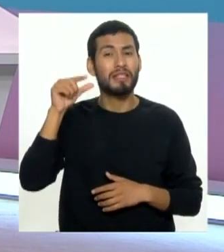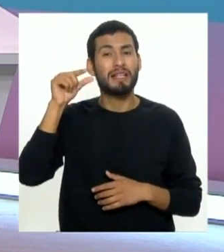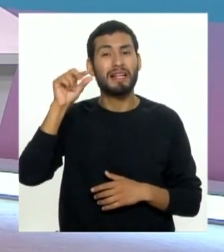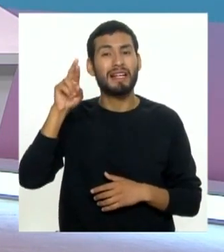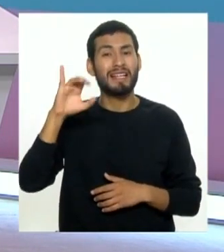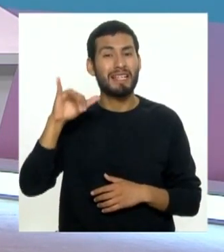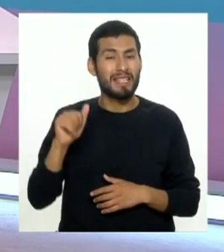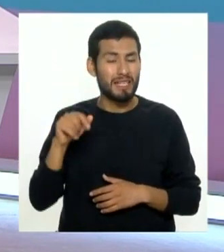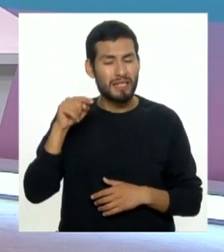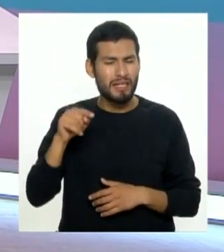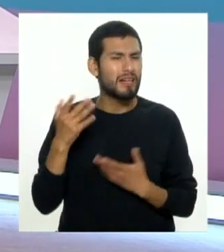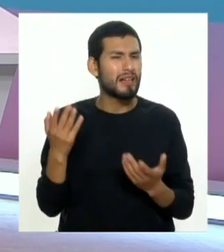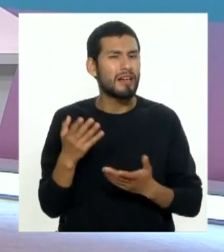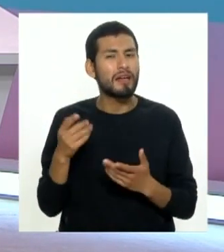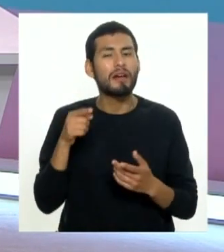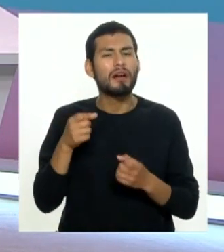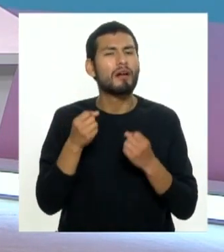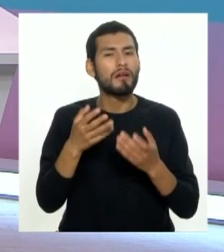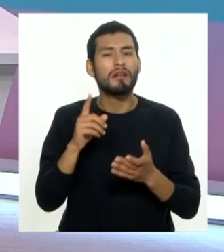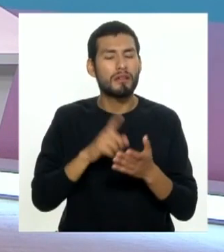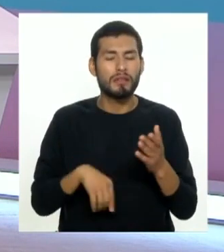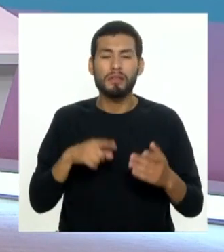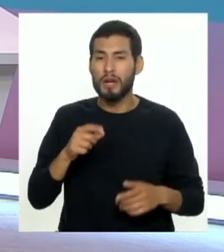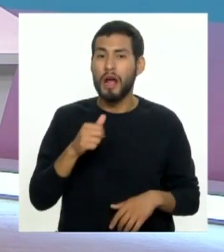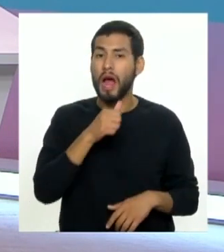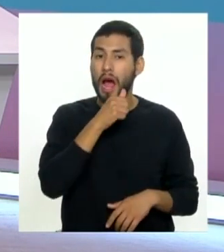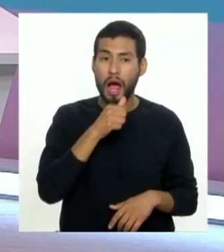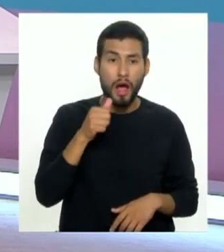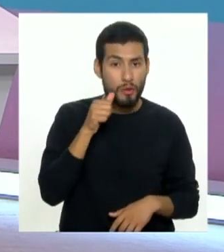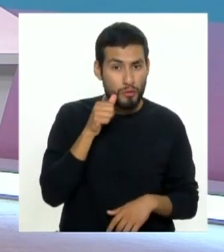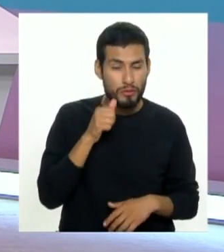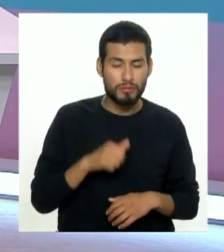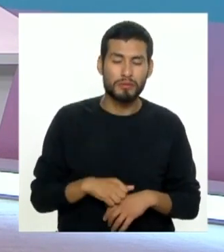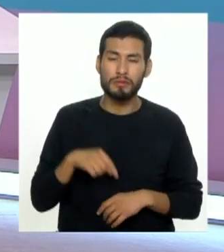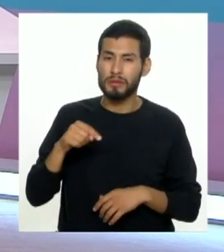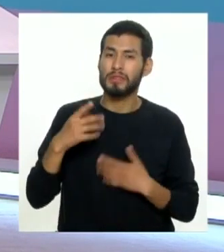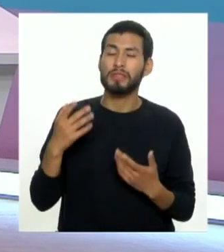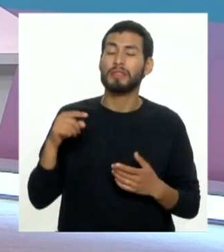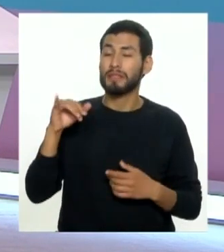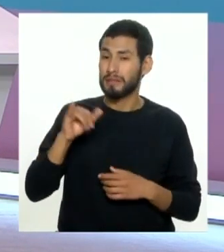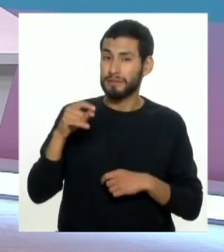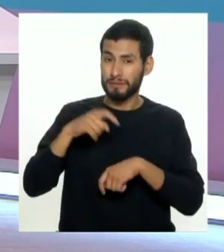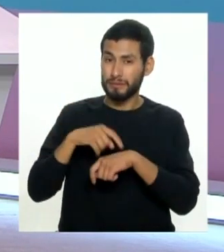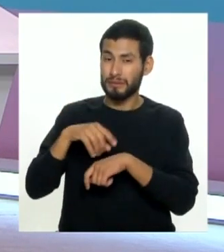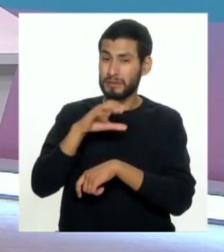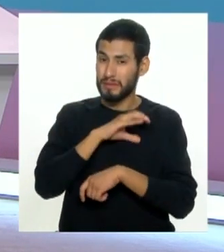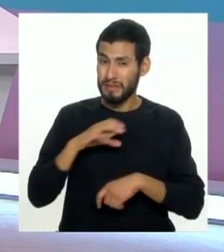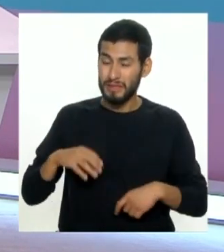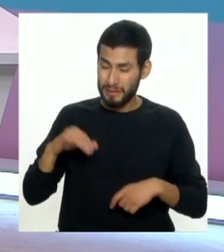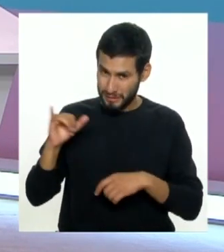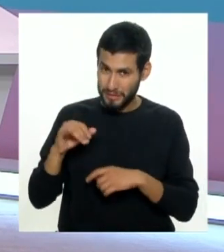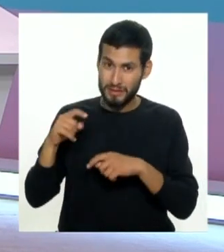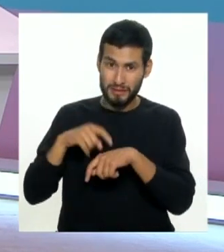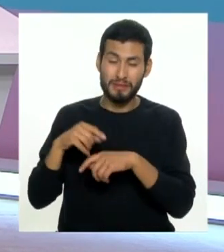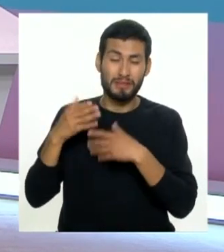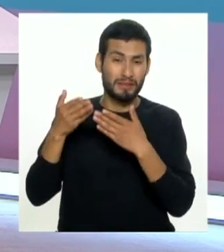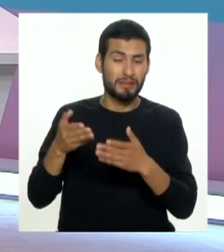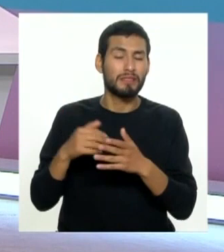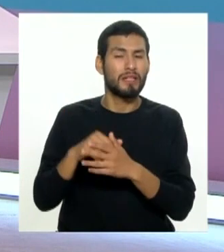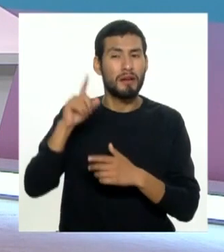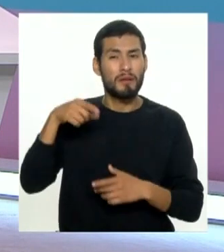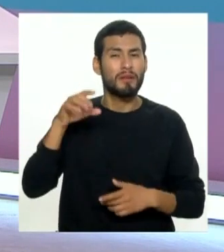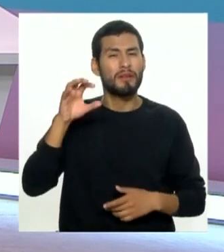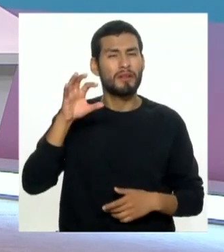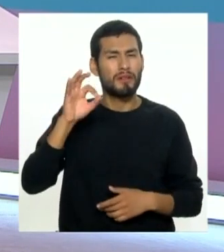cierto? Esas convulsiones eran tratadas con ayuno. En la época de Cristo también. Y es en 1921 cuando empieza,